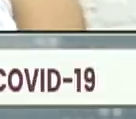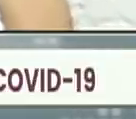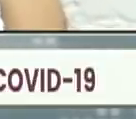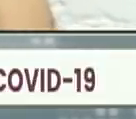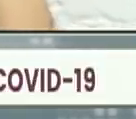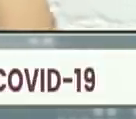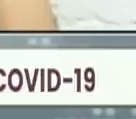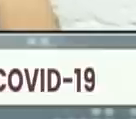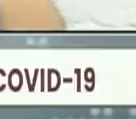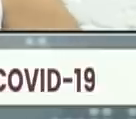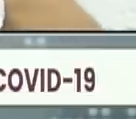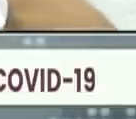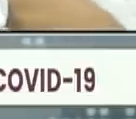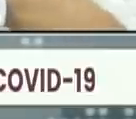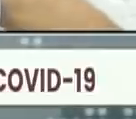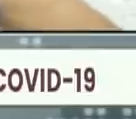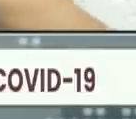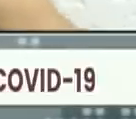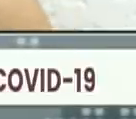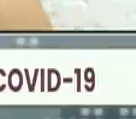hablando perfecto ruso.